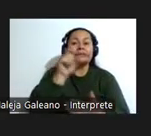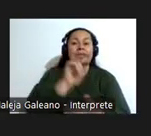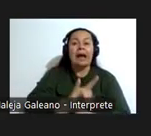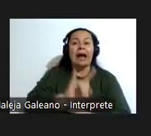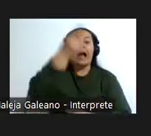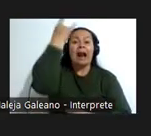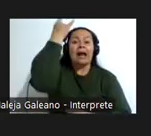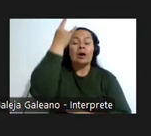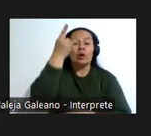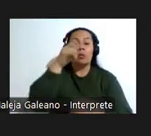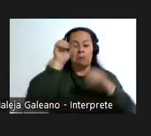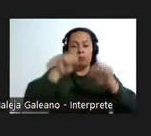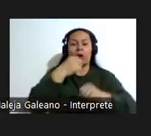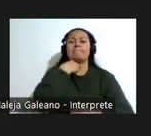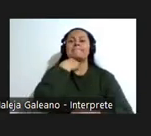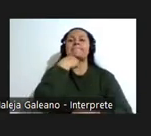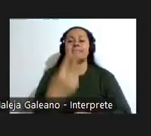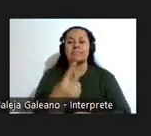hagan saber por voz.